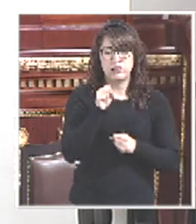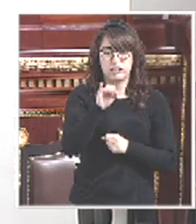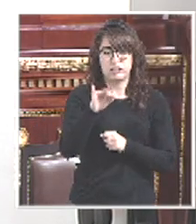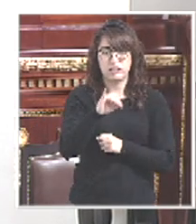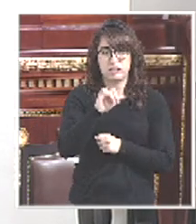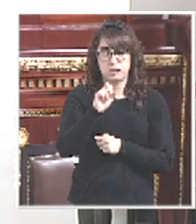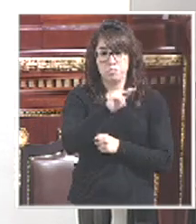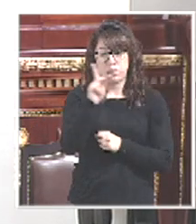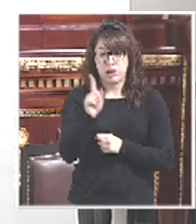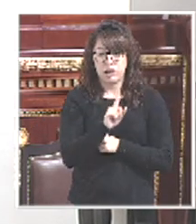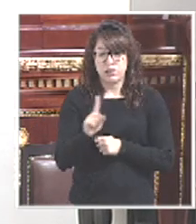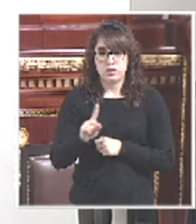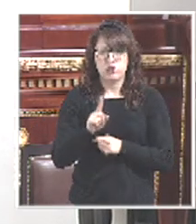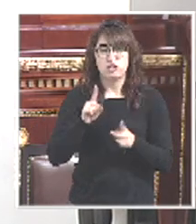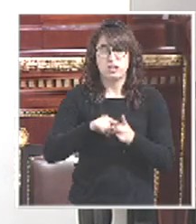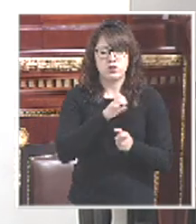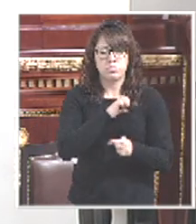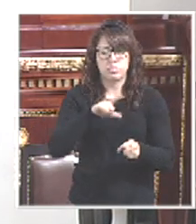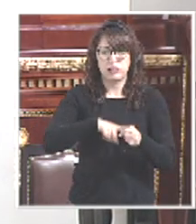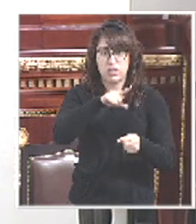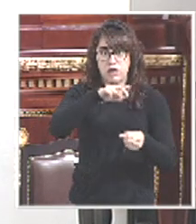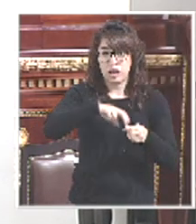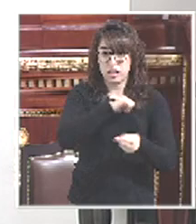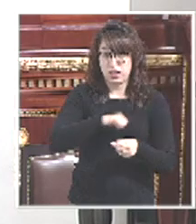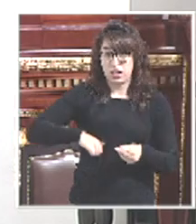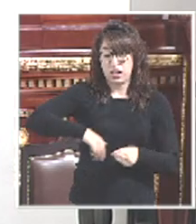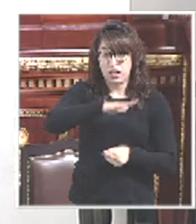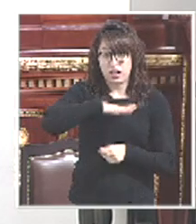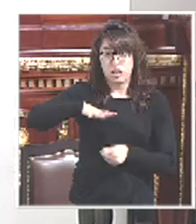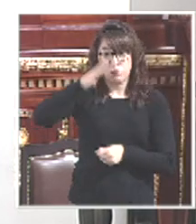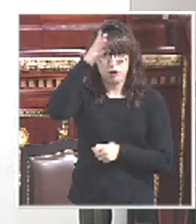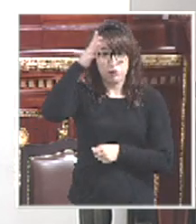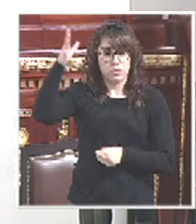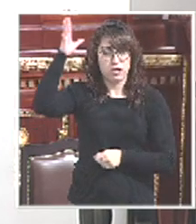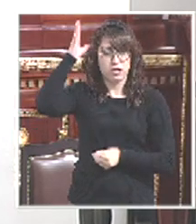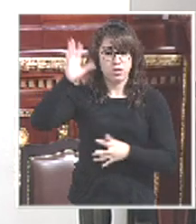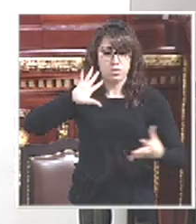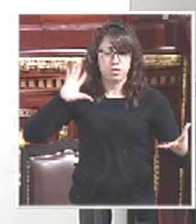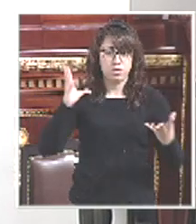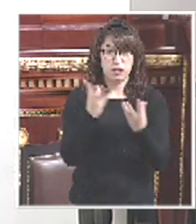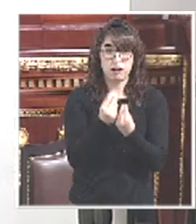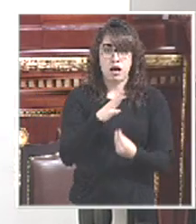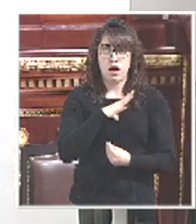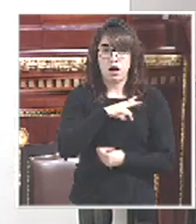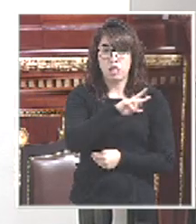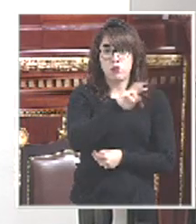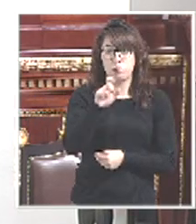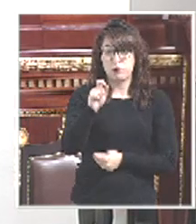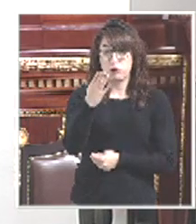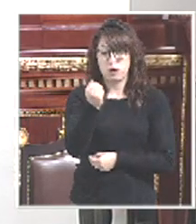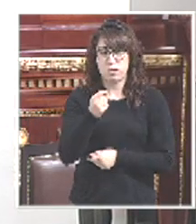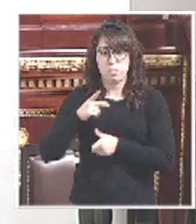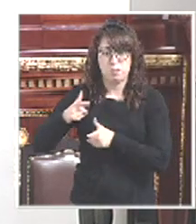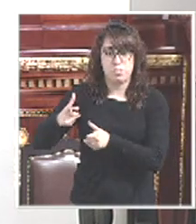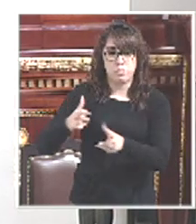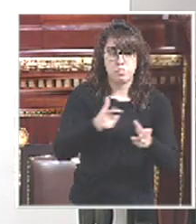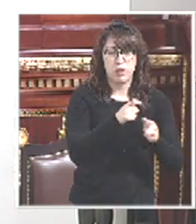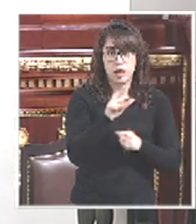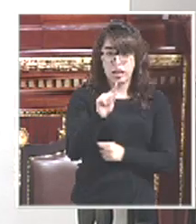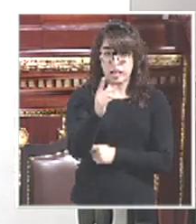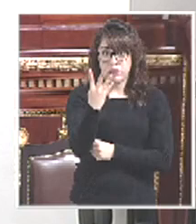manera particular, en la Alcaldía Cuauhtémoc se entregaron un número total de 229 armas,